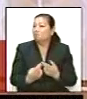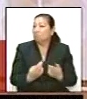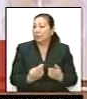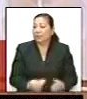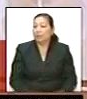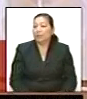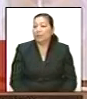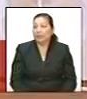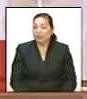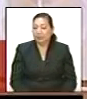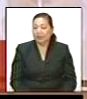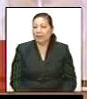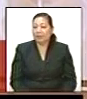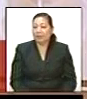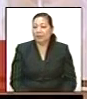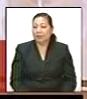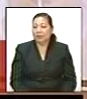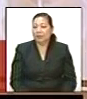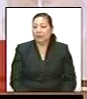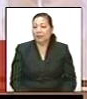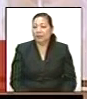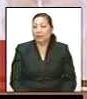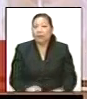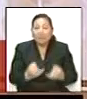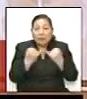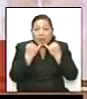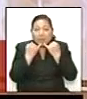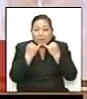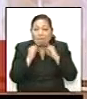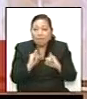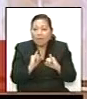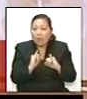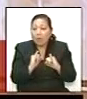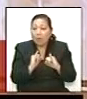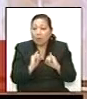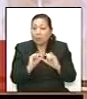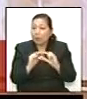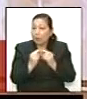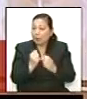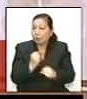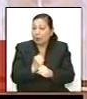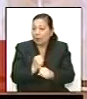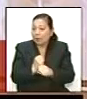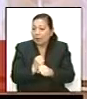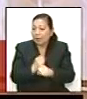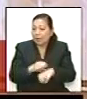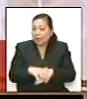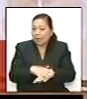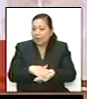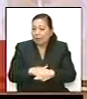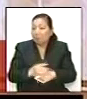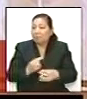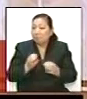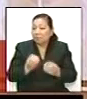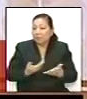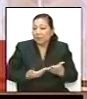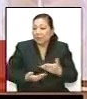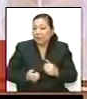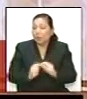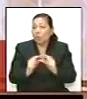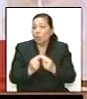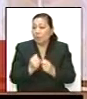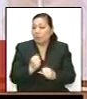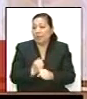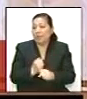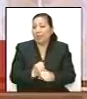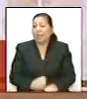me decía, los informes de los grupos de trabajo, los reportes, efectivamente, los grupos de